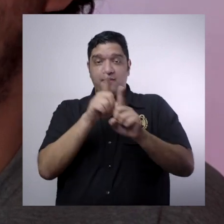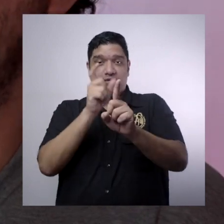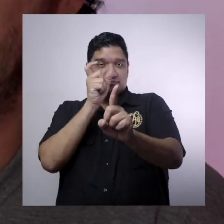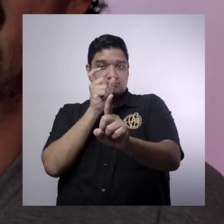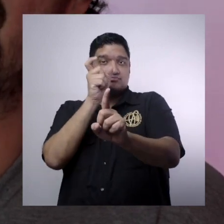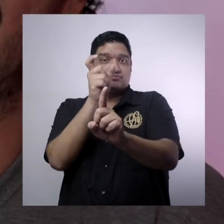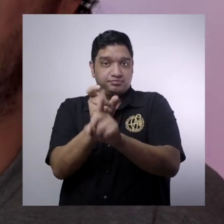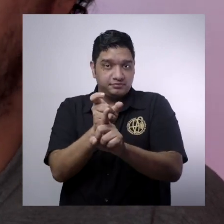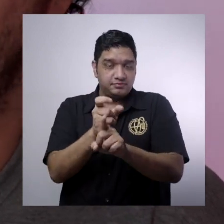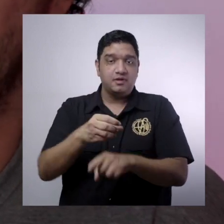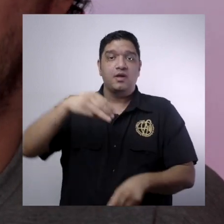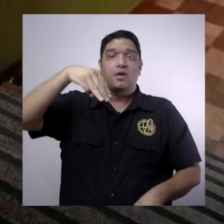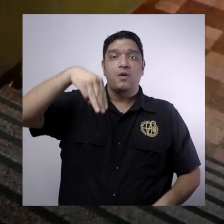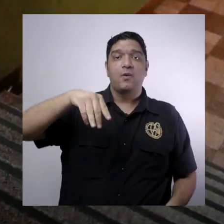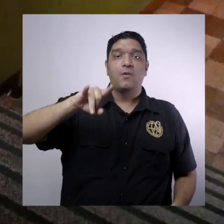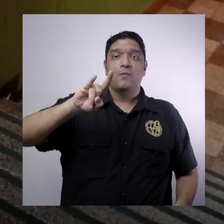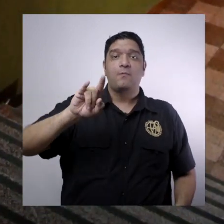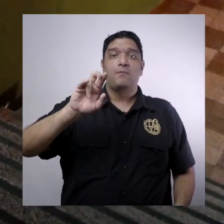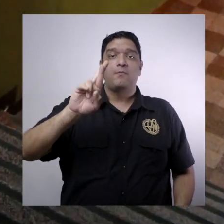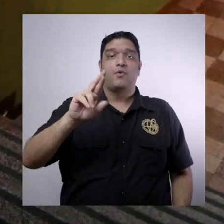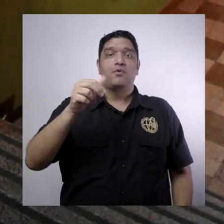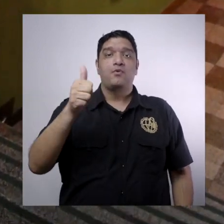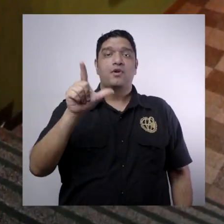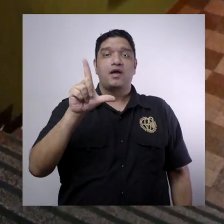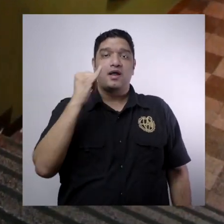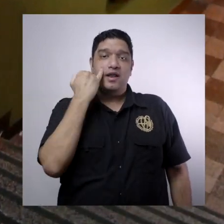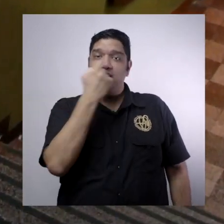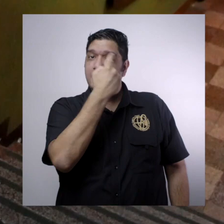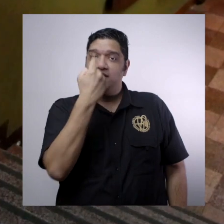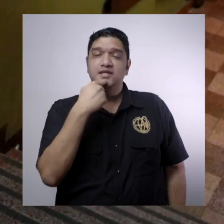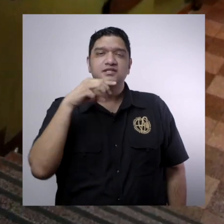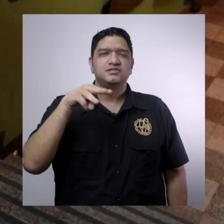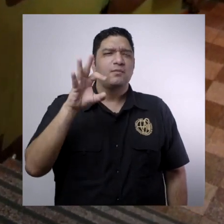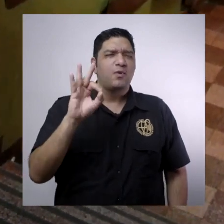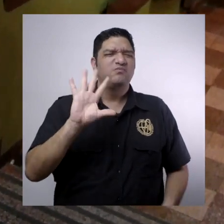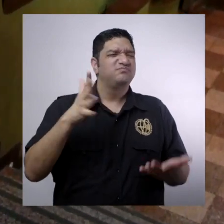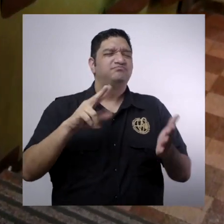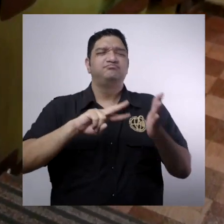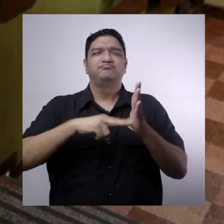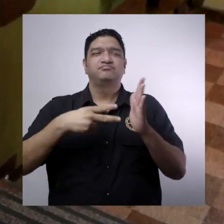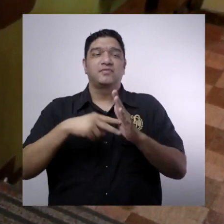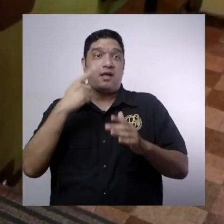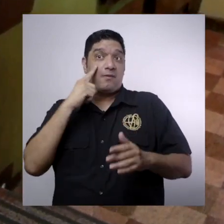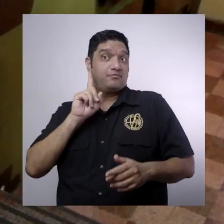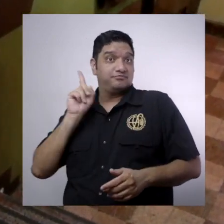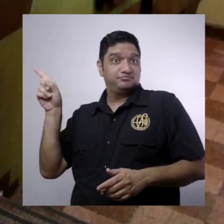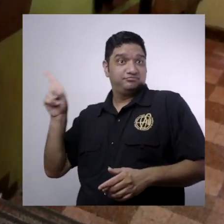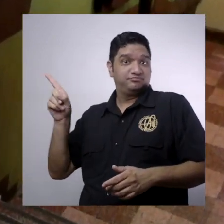el muralismo. Al final el muralismo